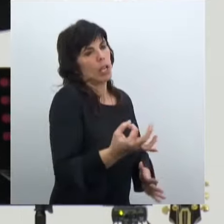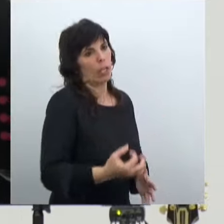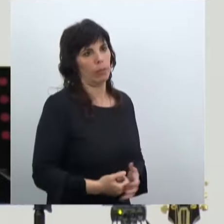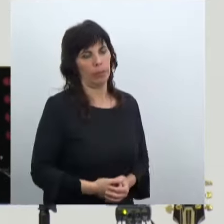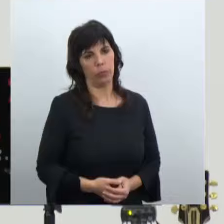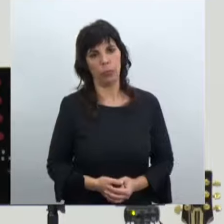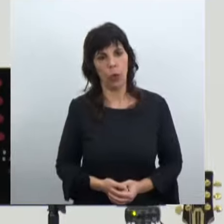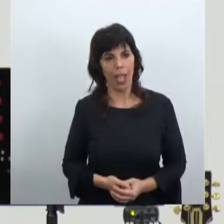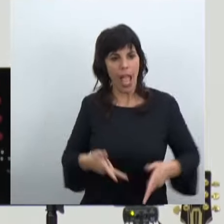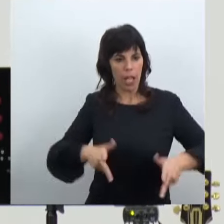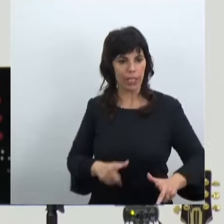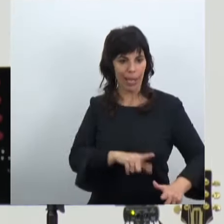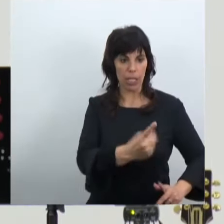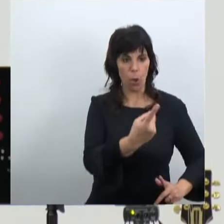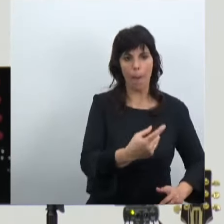este dio una contestación,